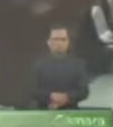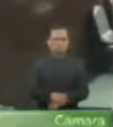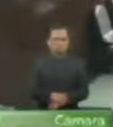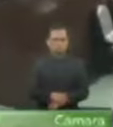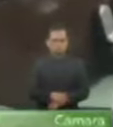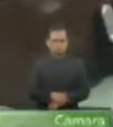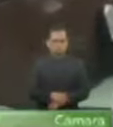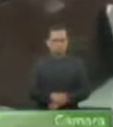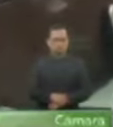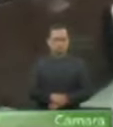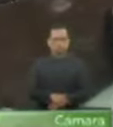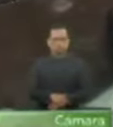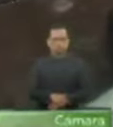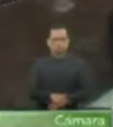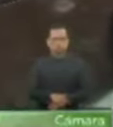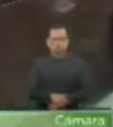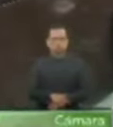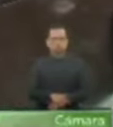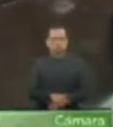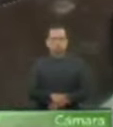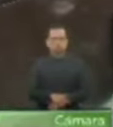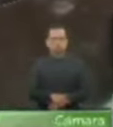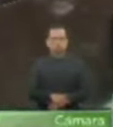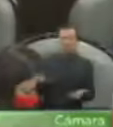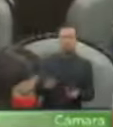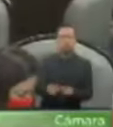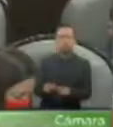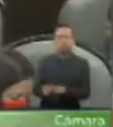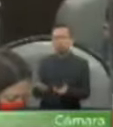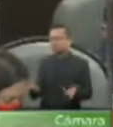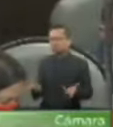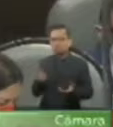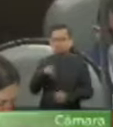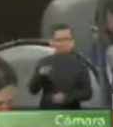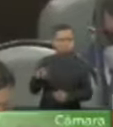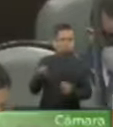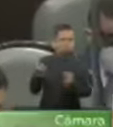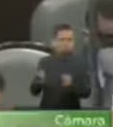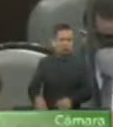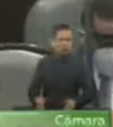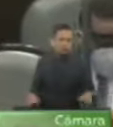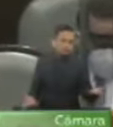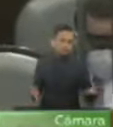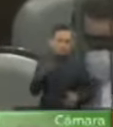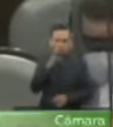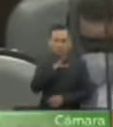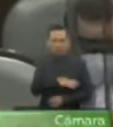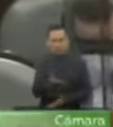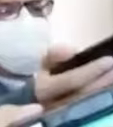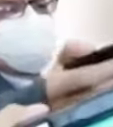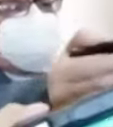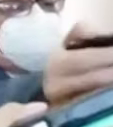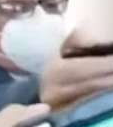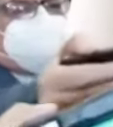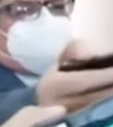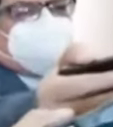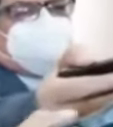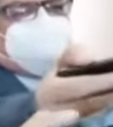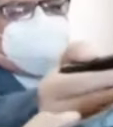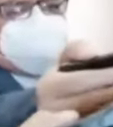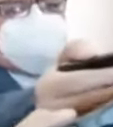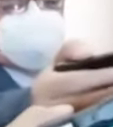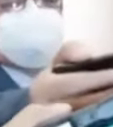Dulce María Sauri, presidenta precisamente de la Cámara de Diputados allá en San Lázaro. Dulce